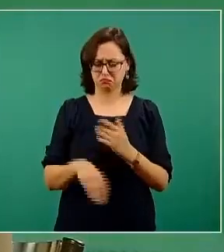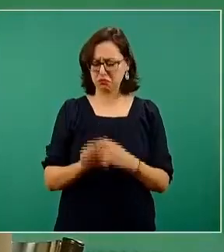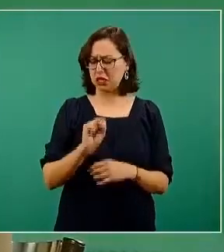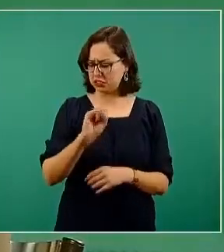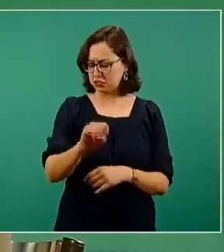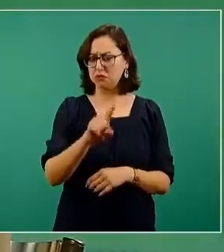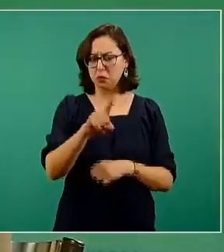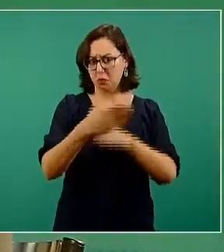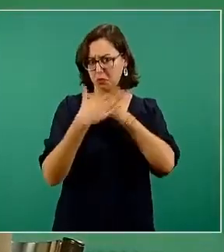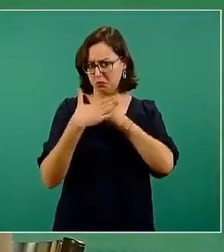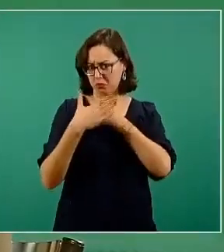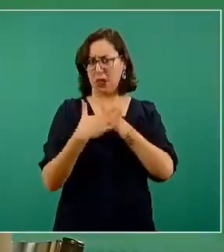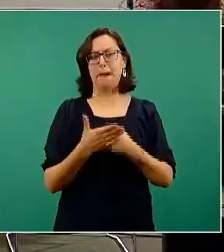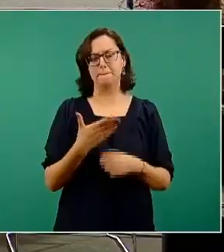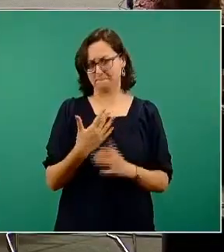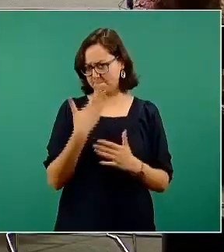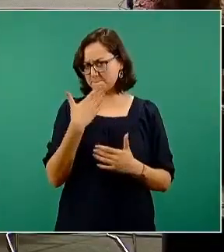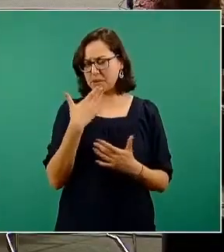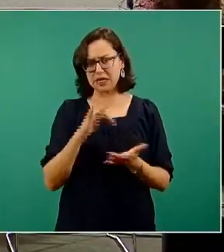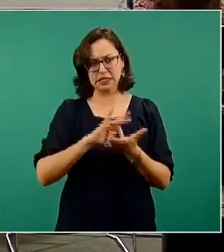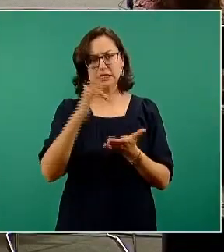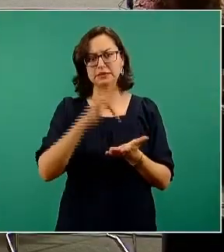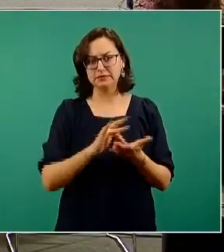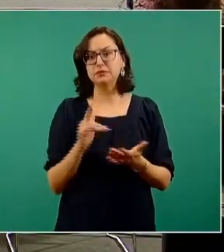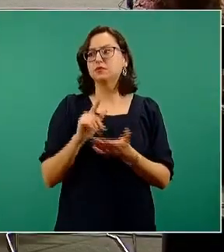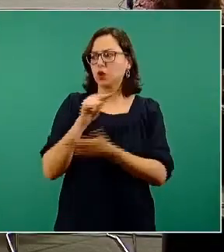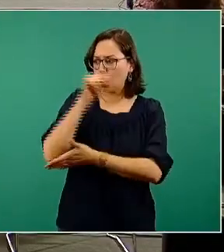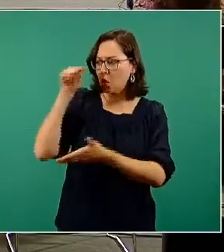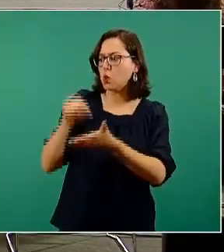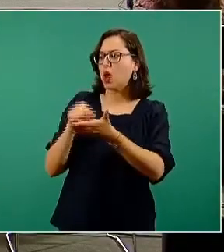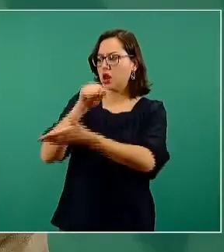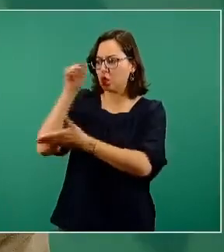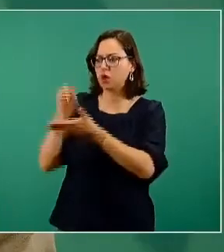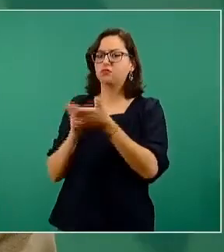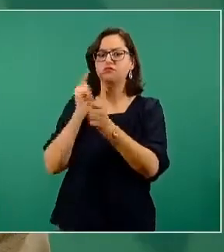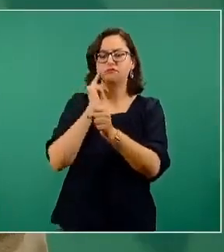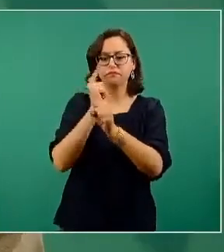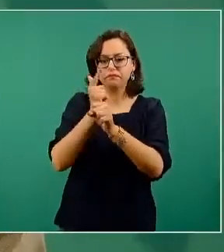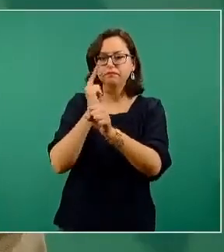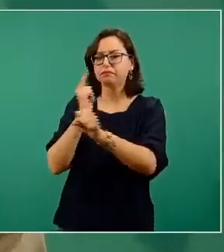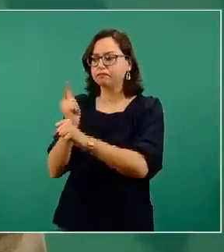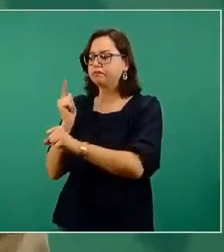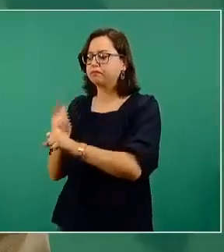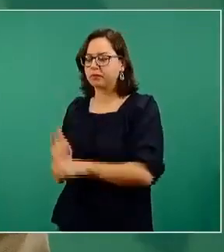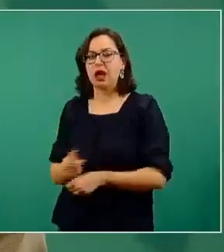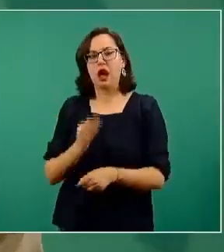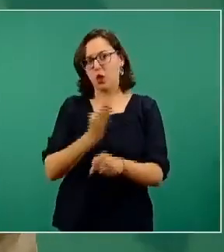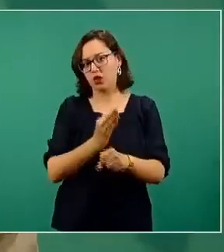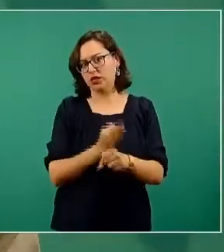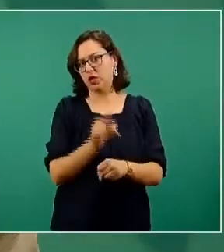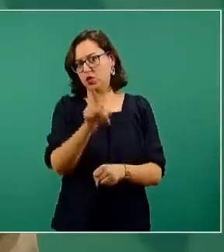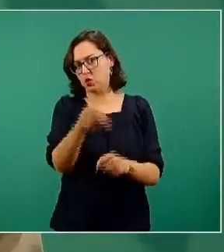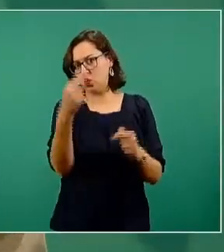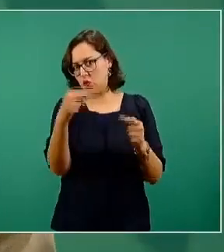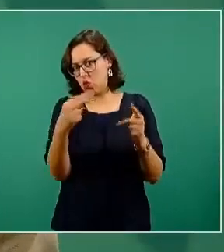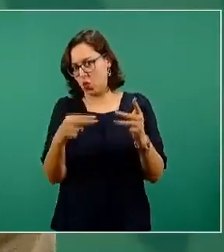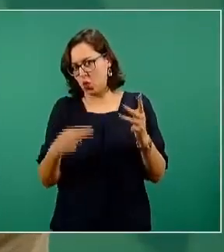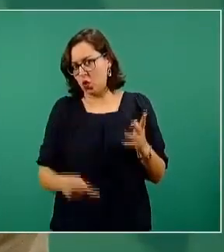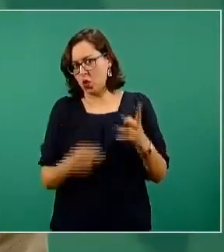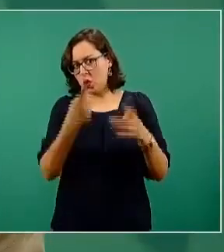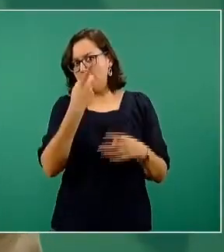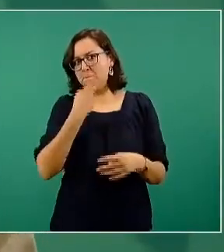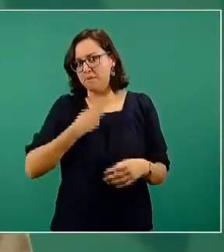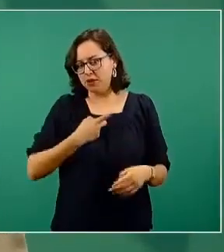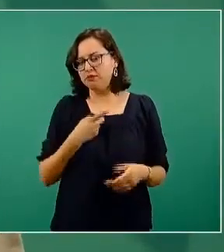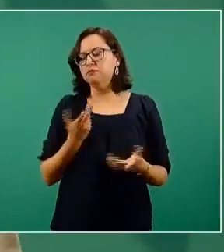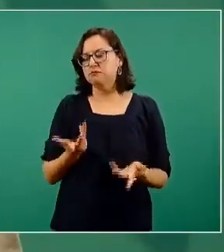por el llamado, porque es la insistencia de ir identificando estos lugares, que aunque ahora nos digas algunas comunidades, estoy seguro que son algunas de ellas y